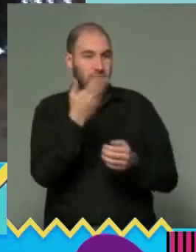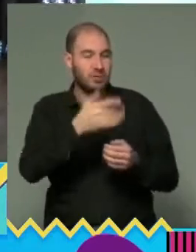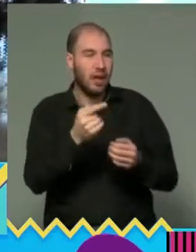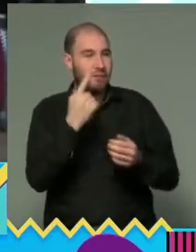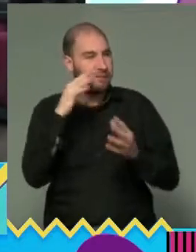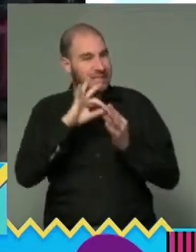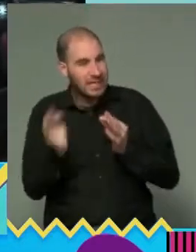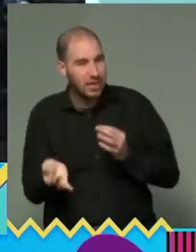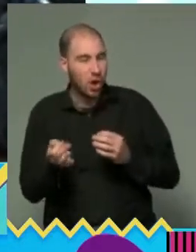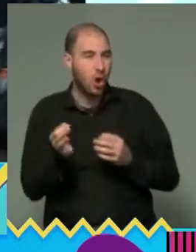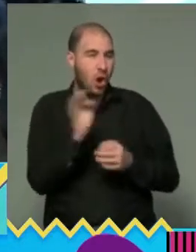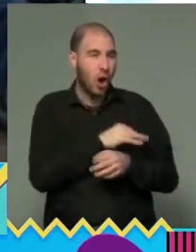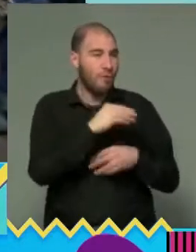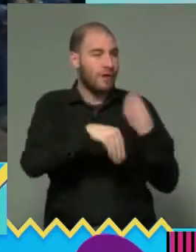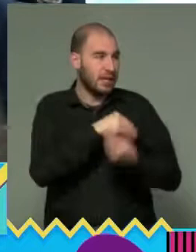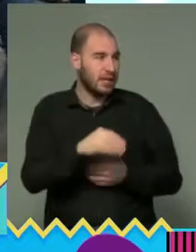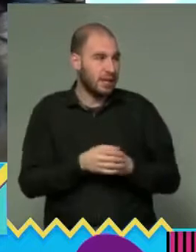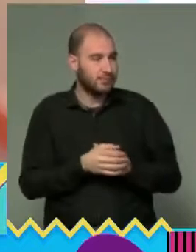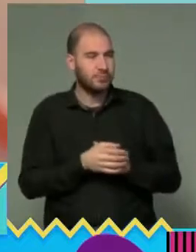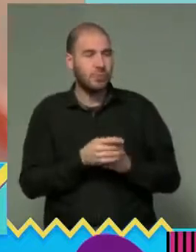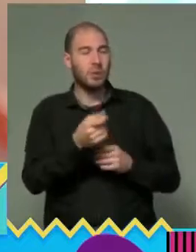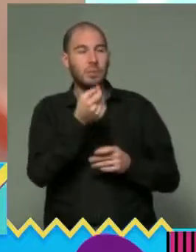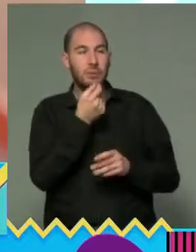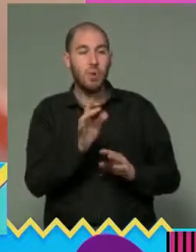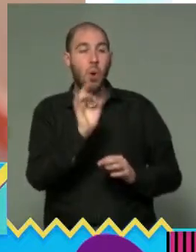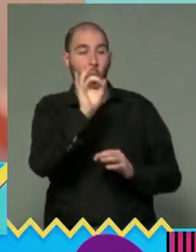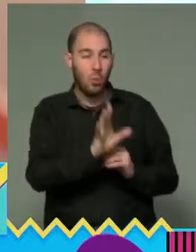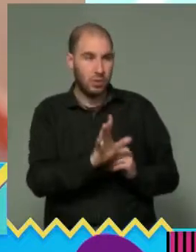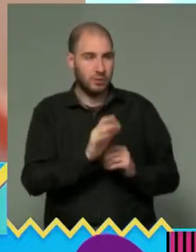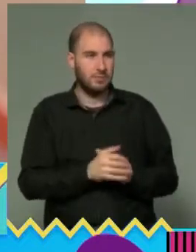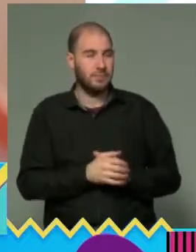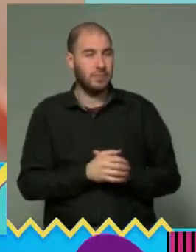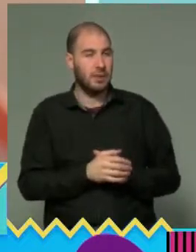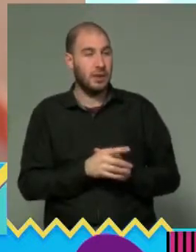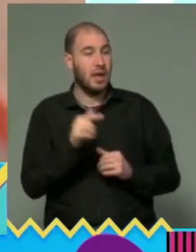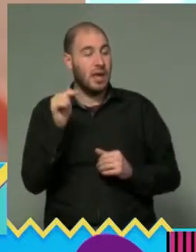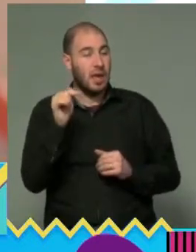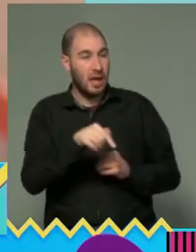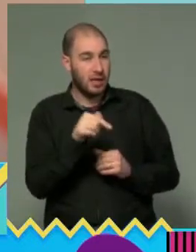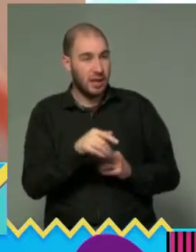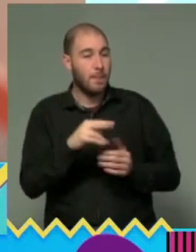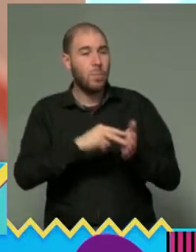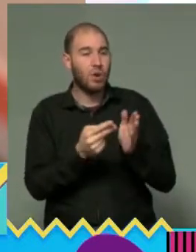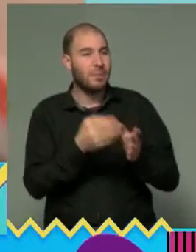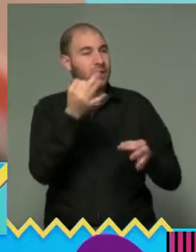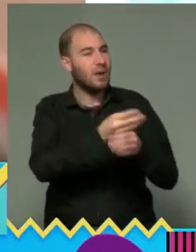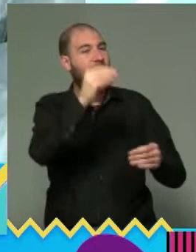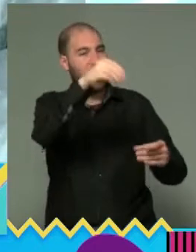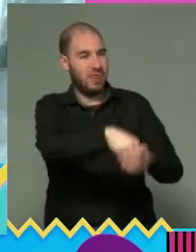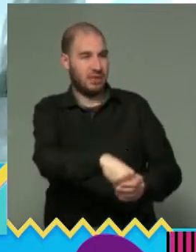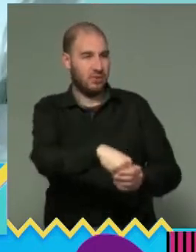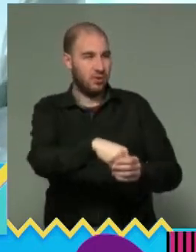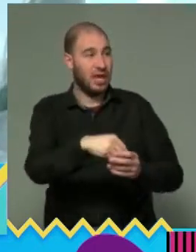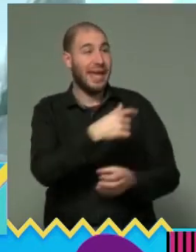un vecino o un familiar. Esto es para el caso de que llegue la problemática a la escuela.